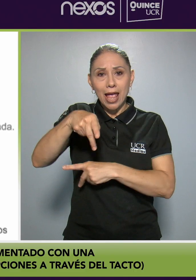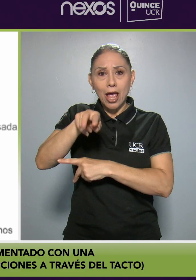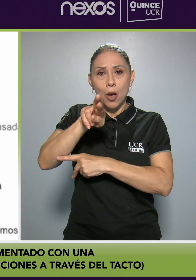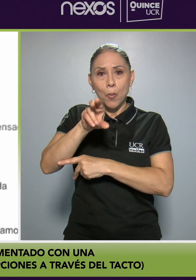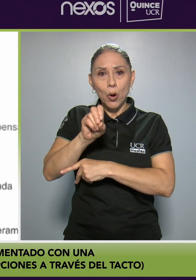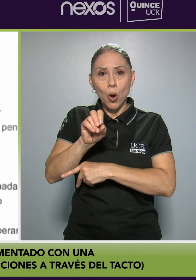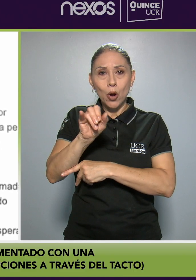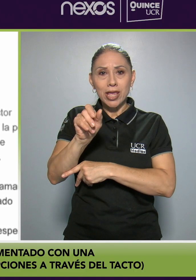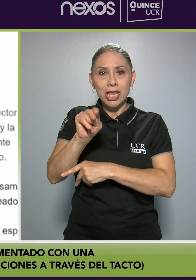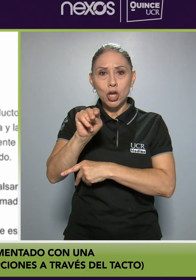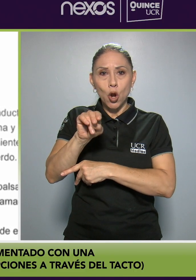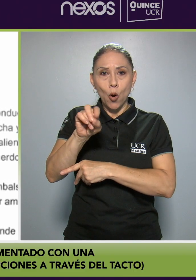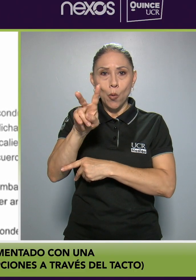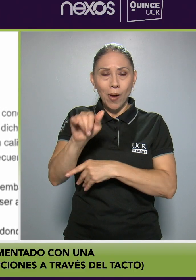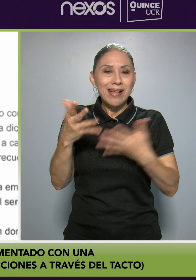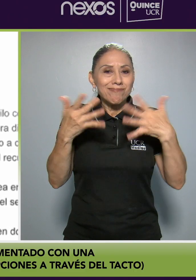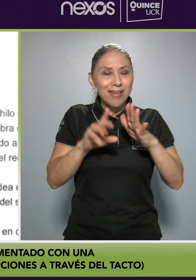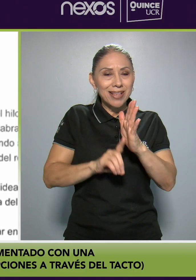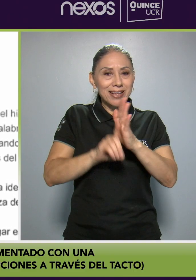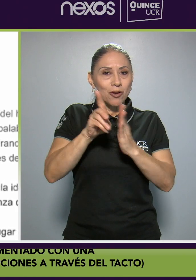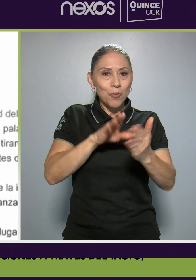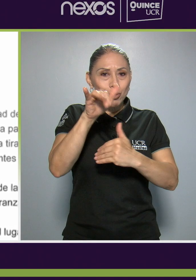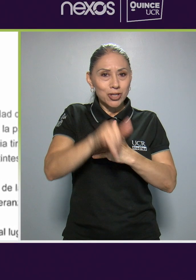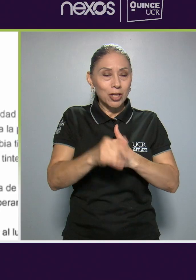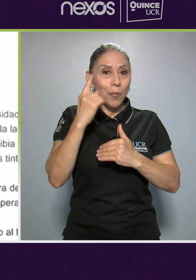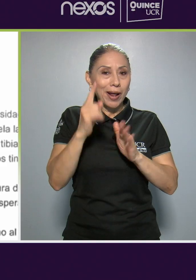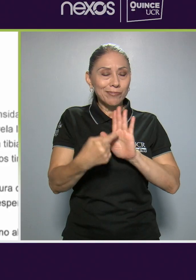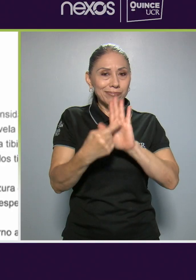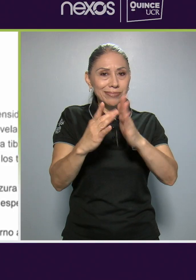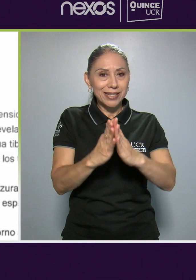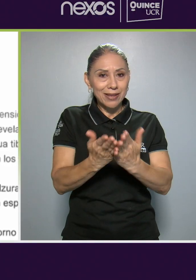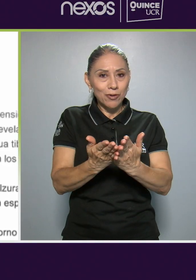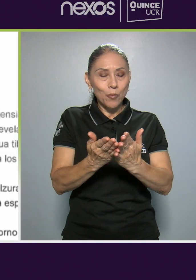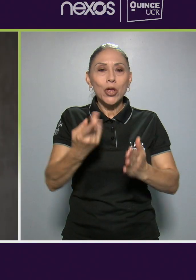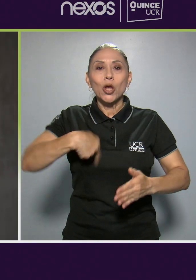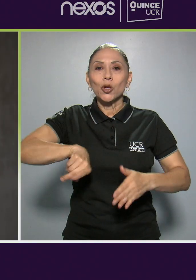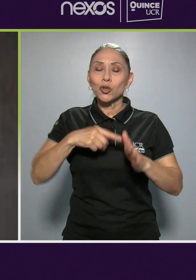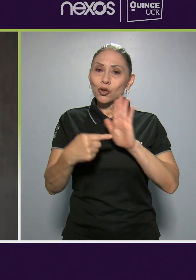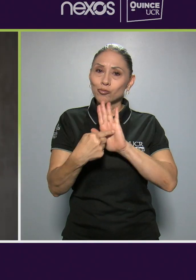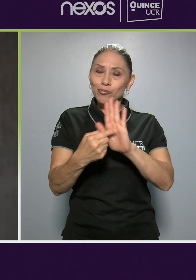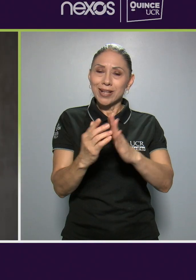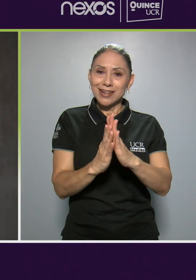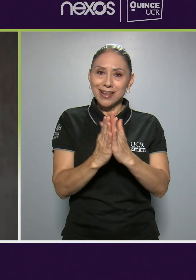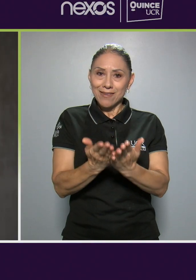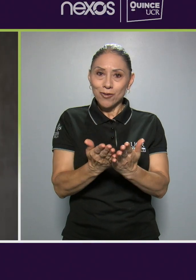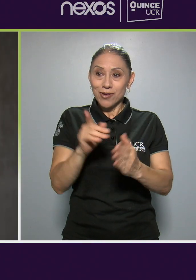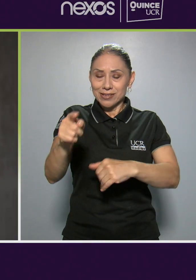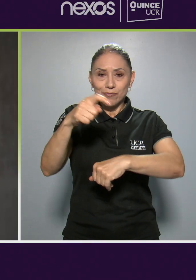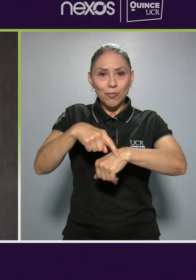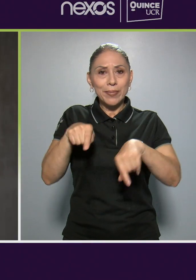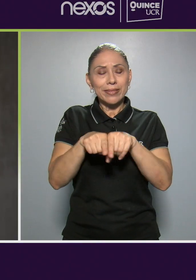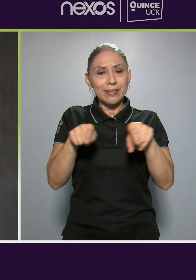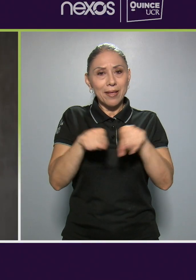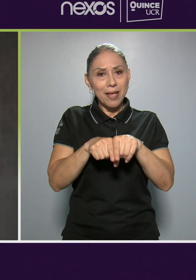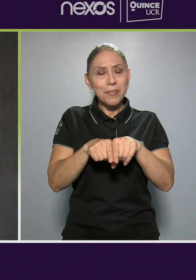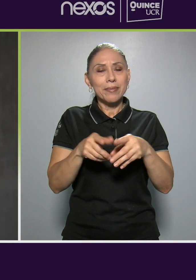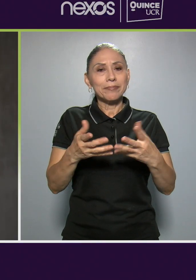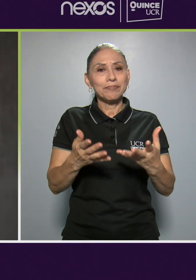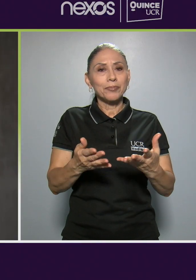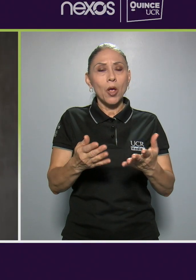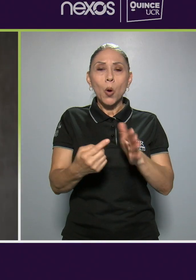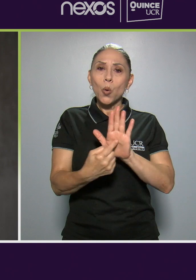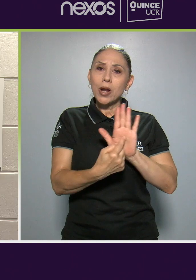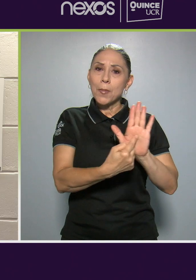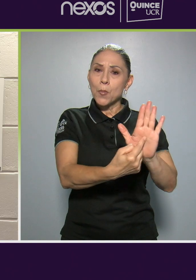pudimos desarrollar el proyecto y hacer primero la impresión del libro. Hicimos la presentación del libro y en ese momento hicimos también una